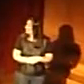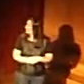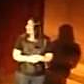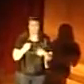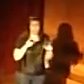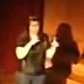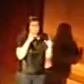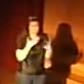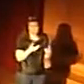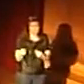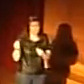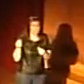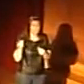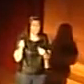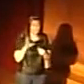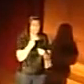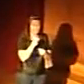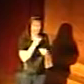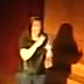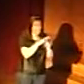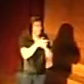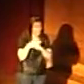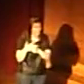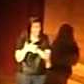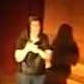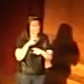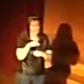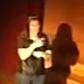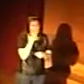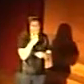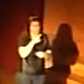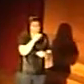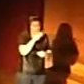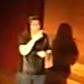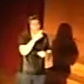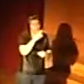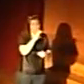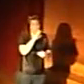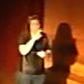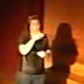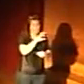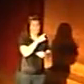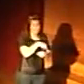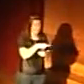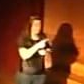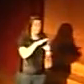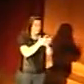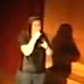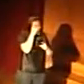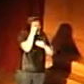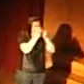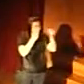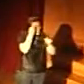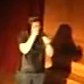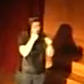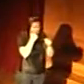principio no Y cómo en algunos casos en este caso también es parcerisa esa cosa como reflexiva no como en este caso un